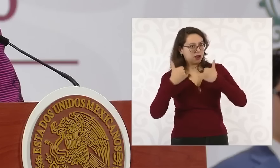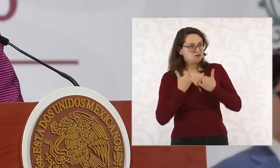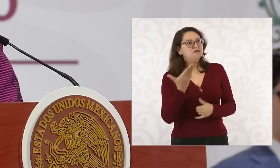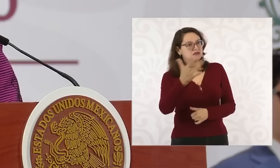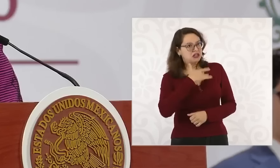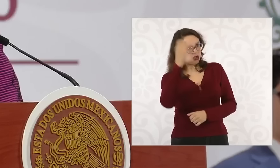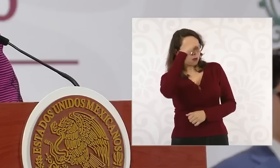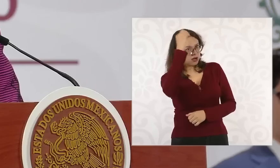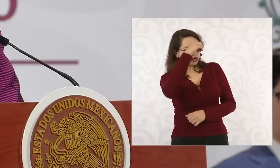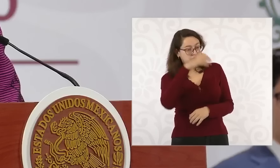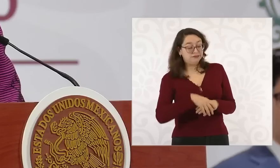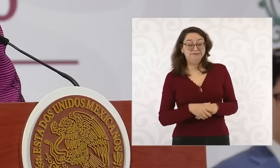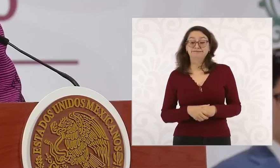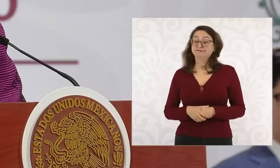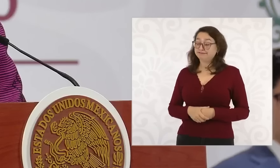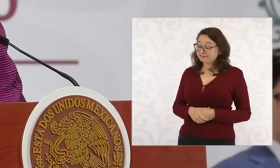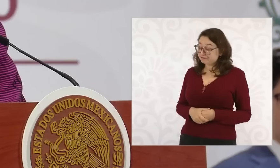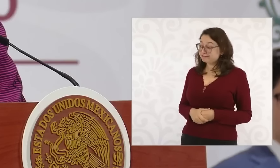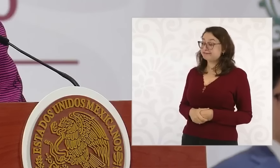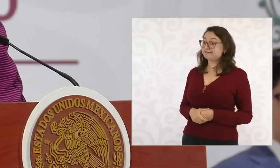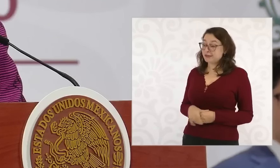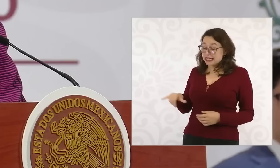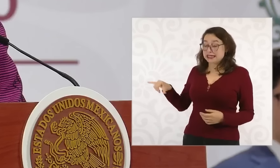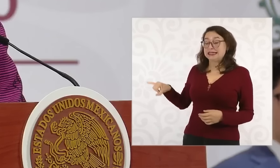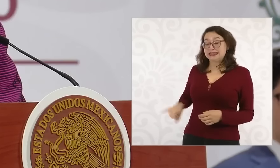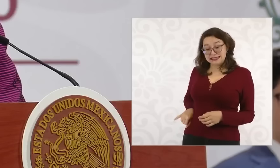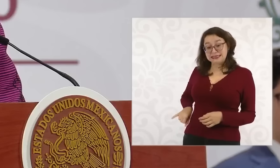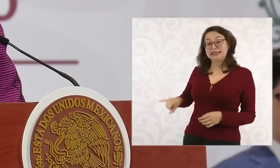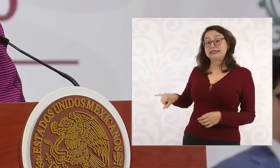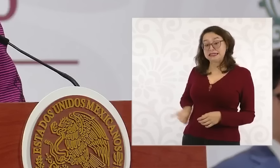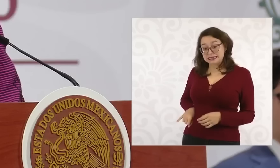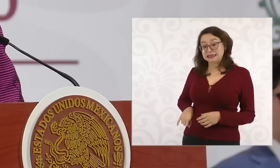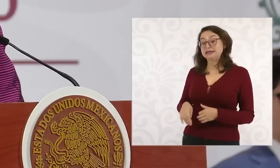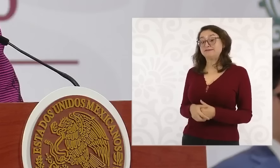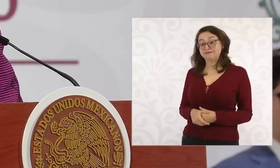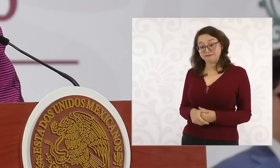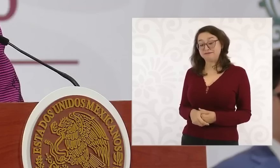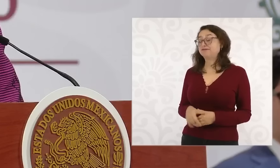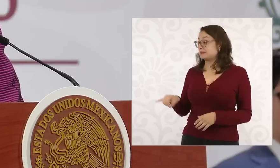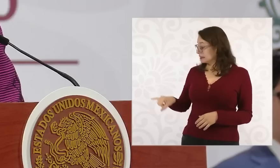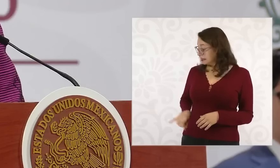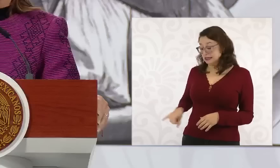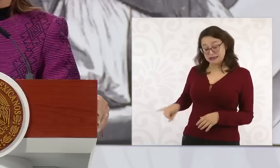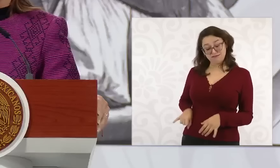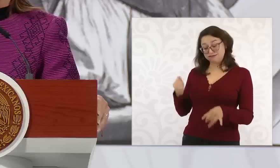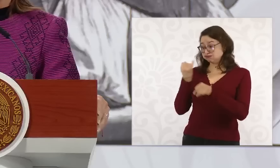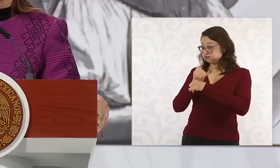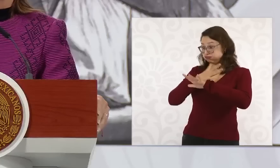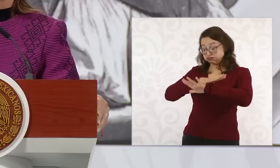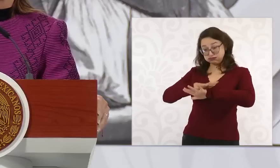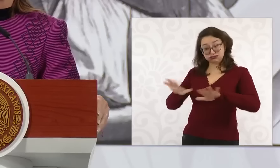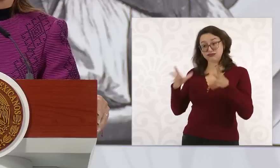Muy interesante la publicación de ayer de Luisa María. Mucha información para